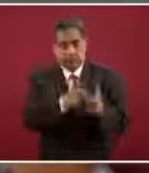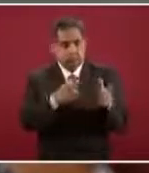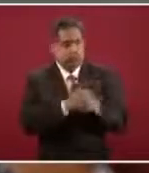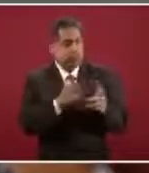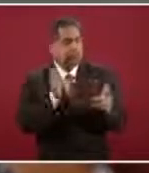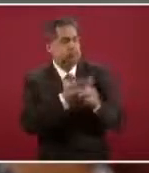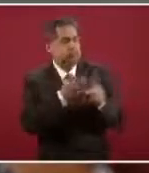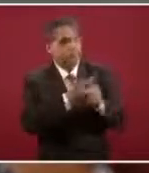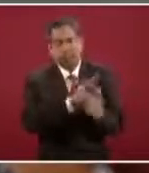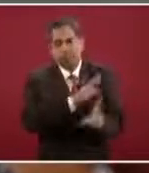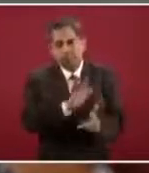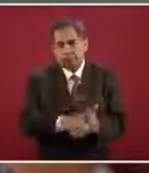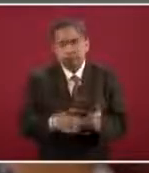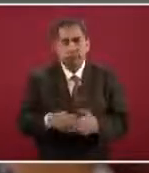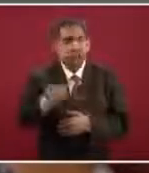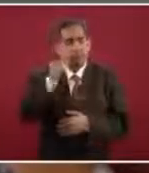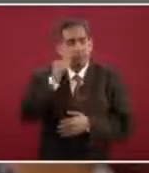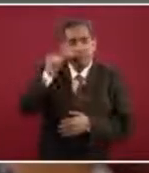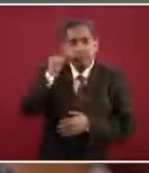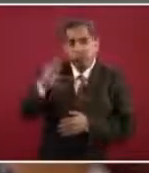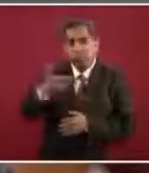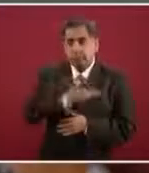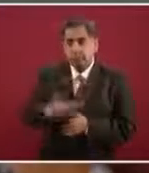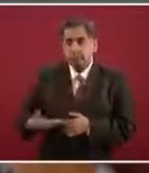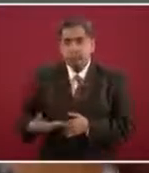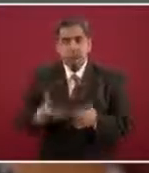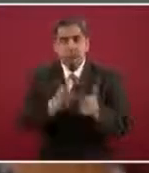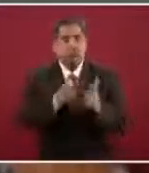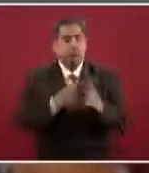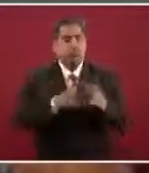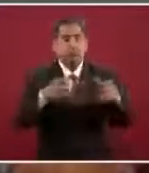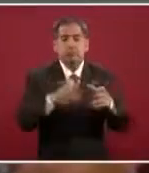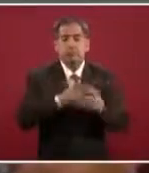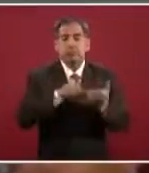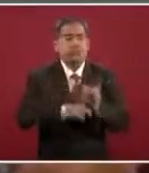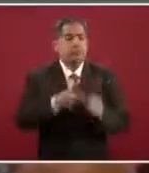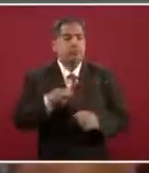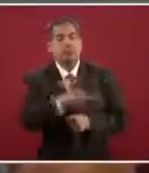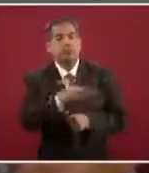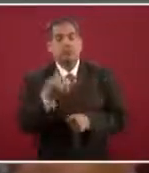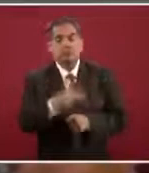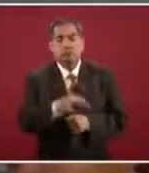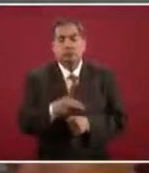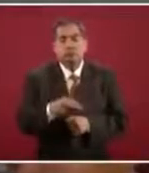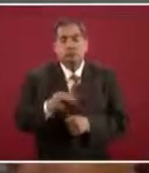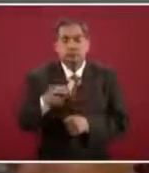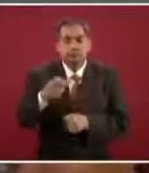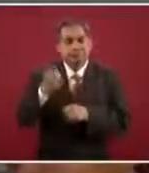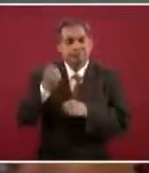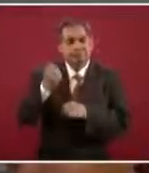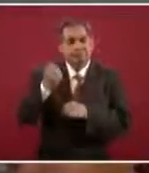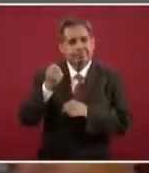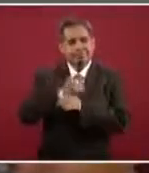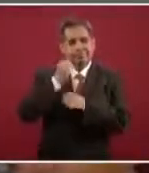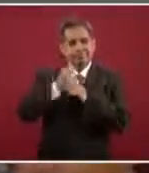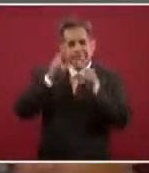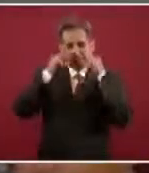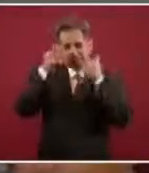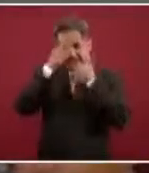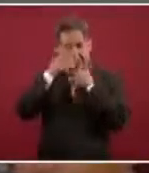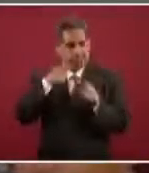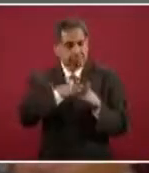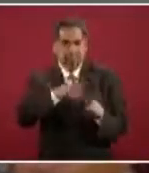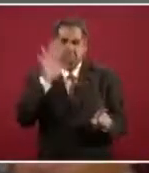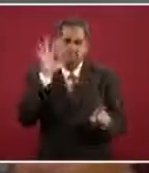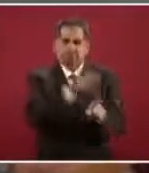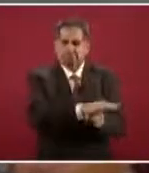sido asesinadas. Ayer, presidente, un grupo denominado como zapatistas golpearon a